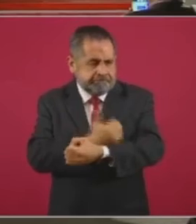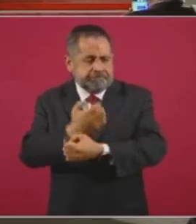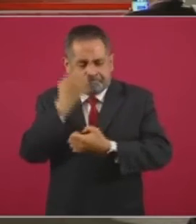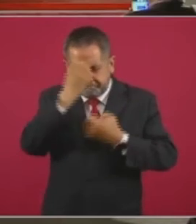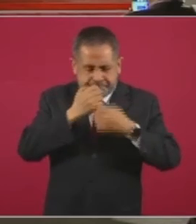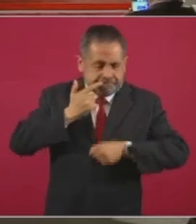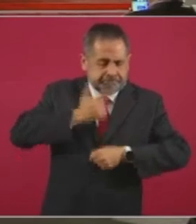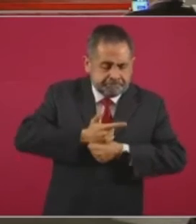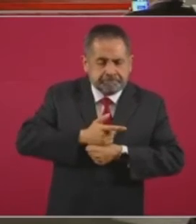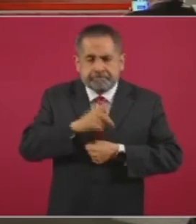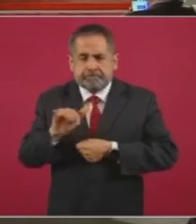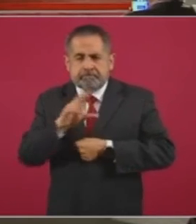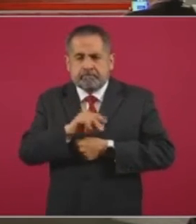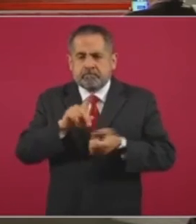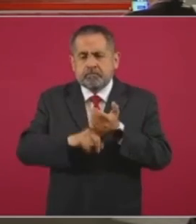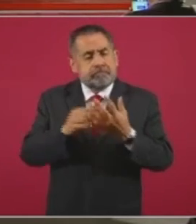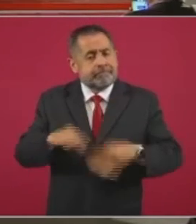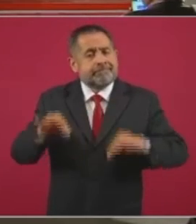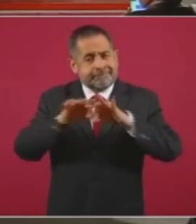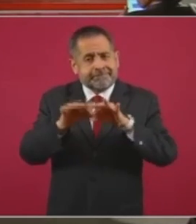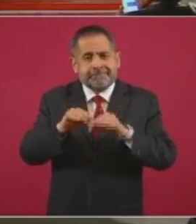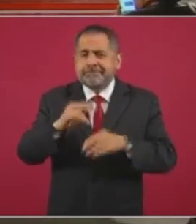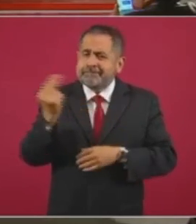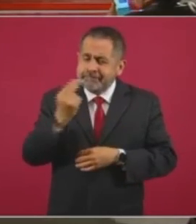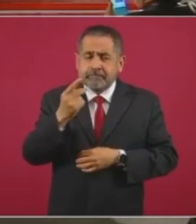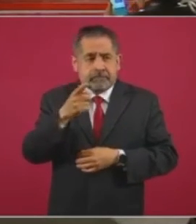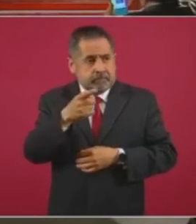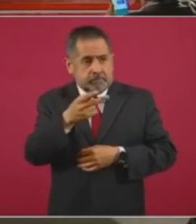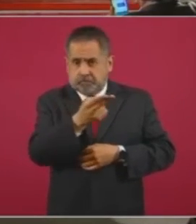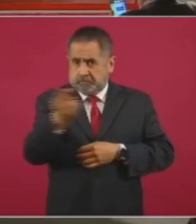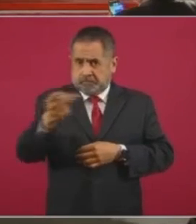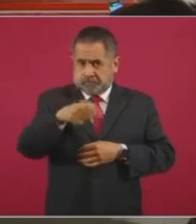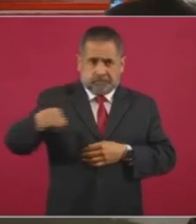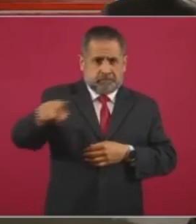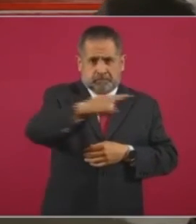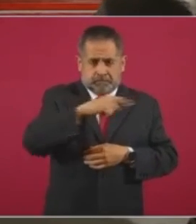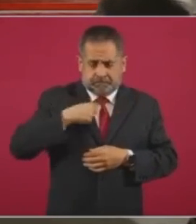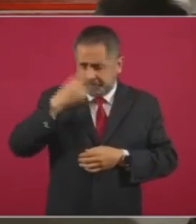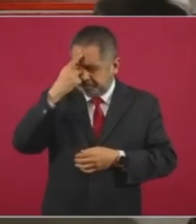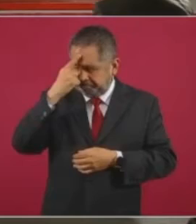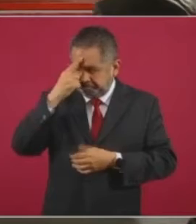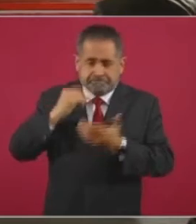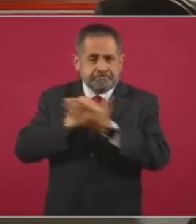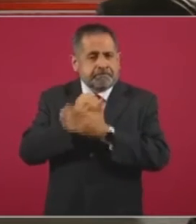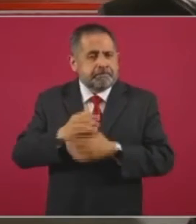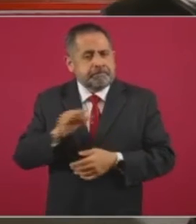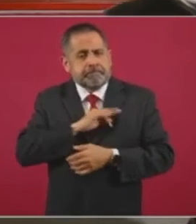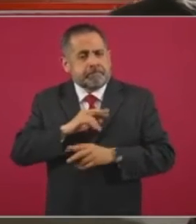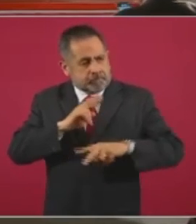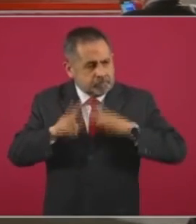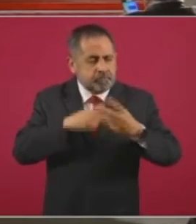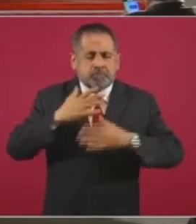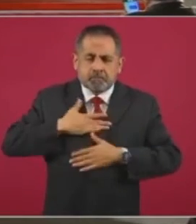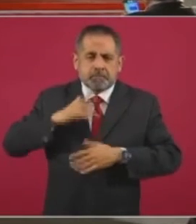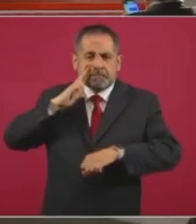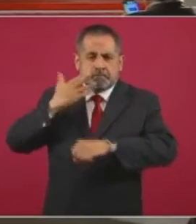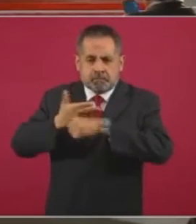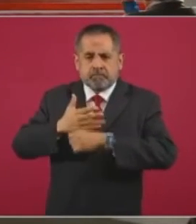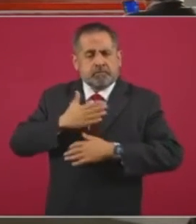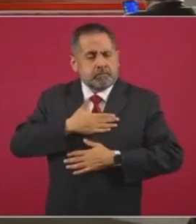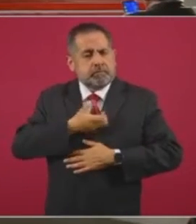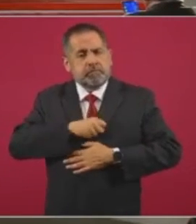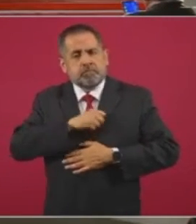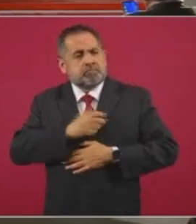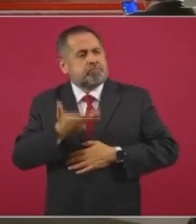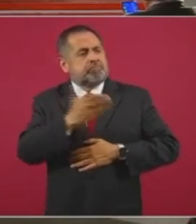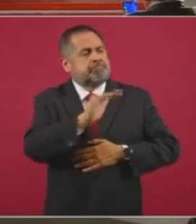existen las pruebas. Lo que necesitamos es ustedes en casa que tomen esta parte de corresponsabilidad de su salud, que